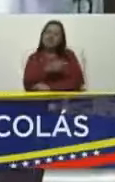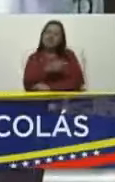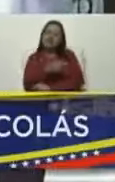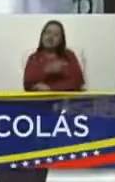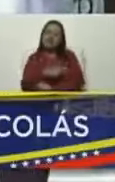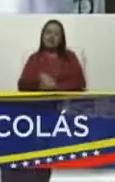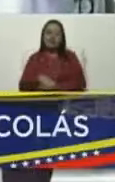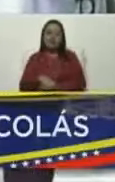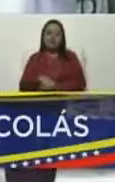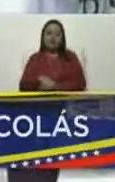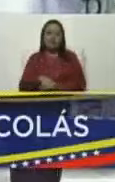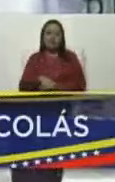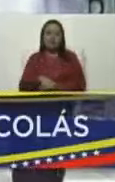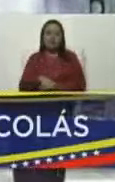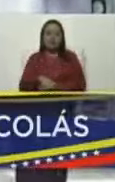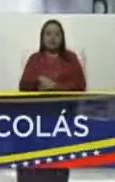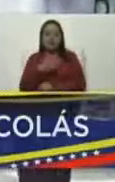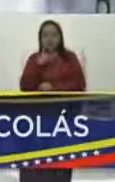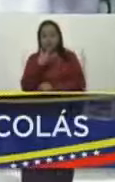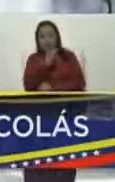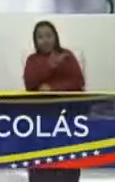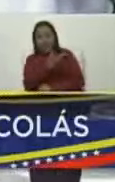Mitch Delcy Rodríguez.